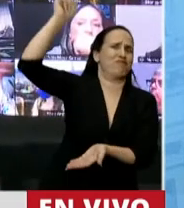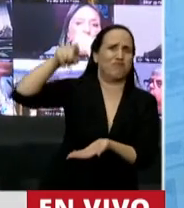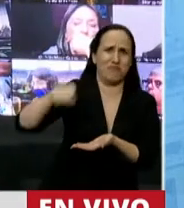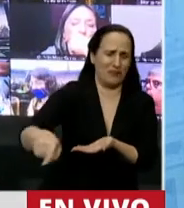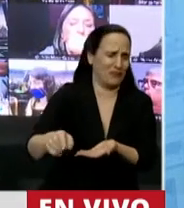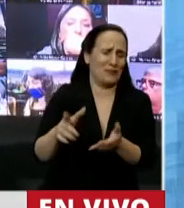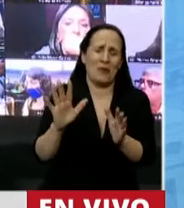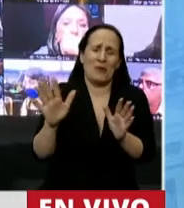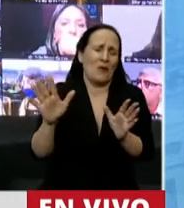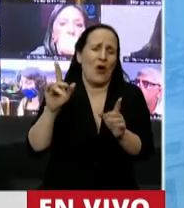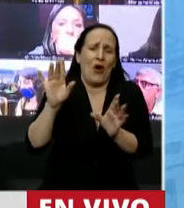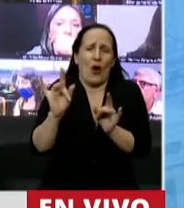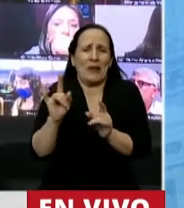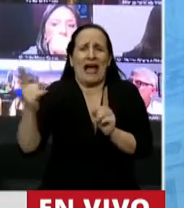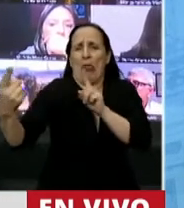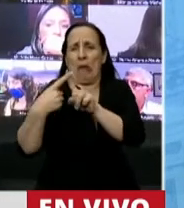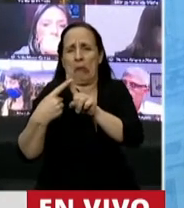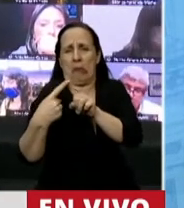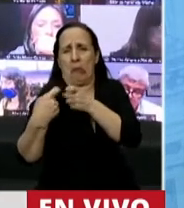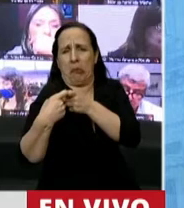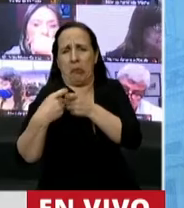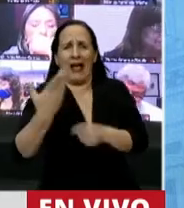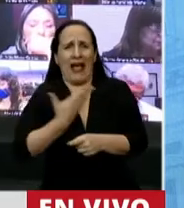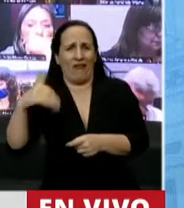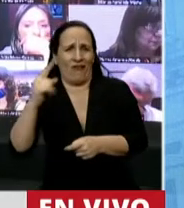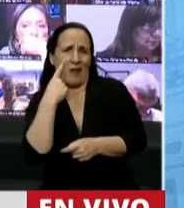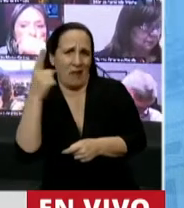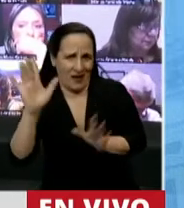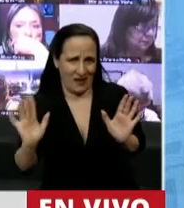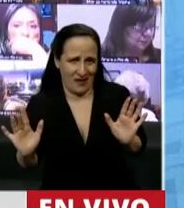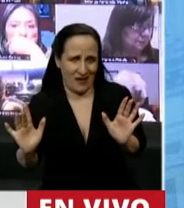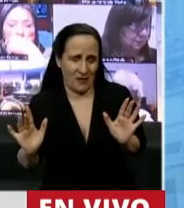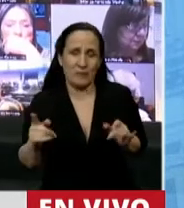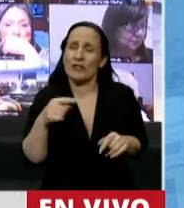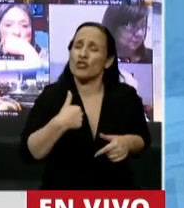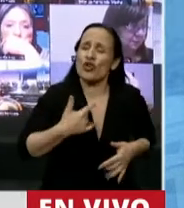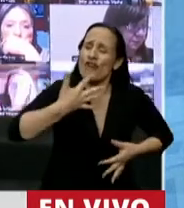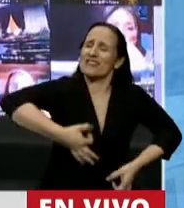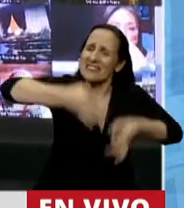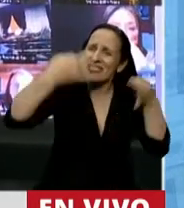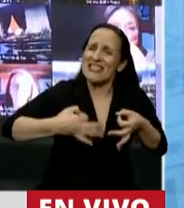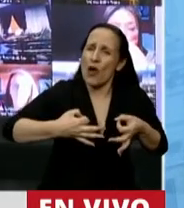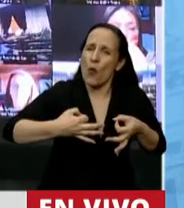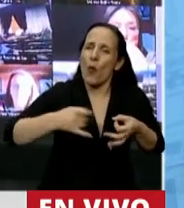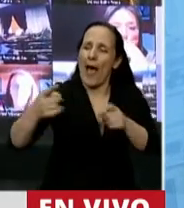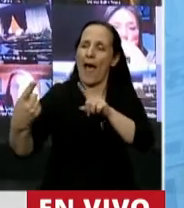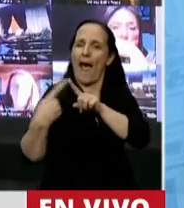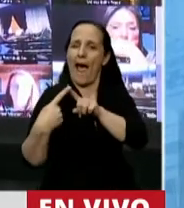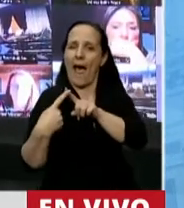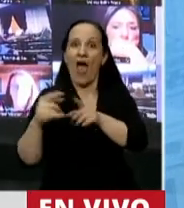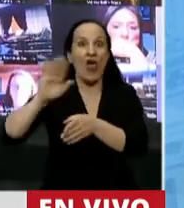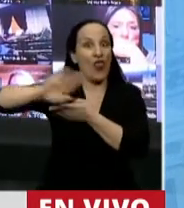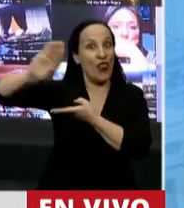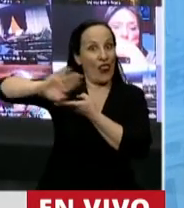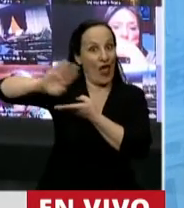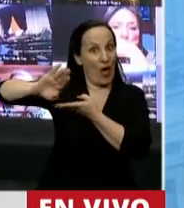con la complicidad del Fondo Monetario Internacional. Y tengo el íntimo convencimiento de que esta vinculación entre la deuda